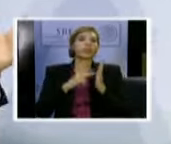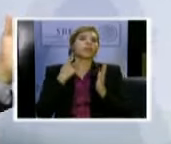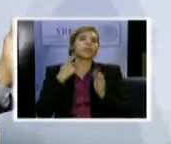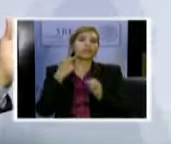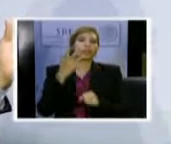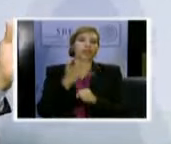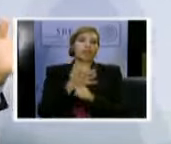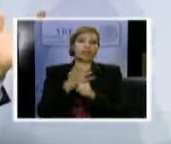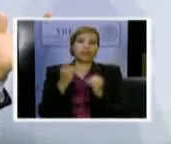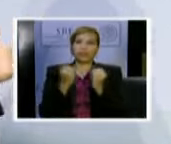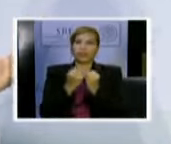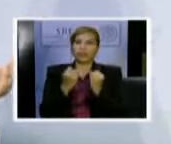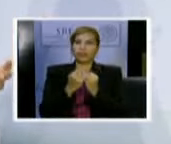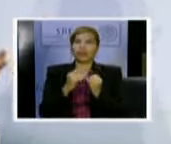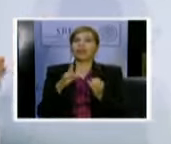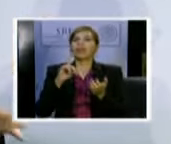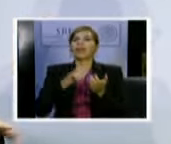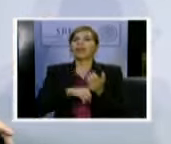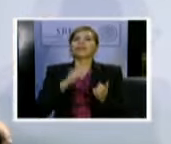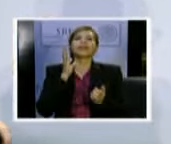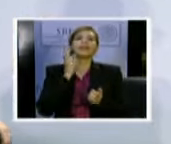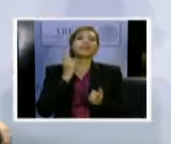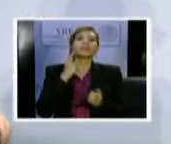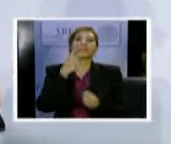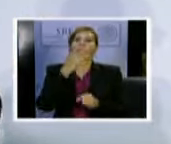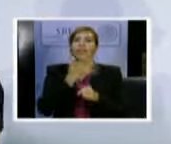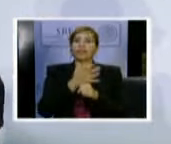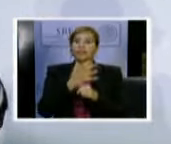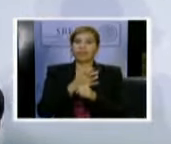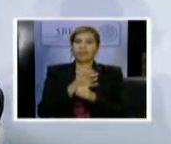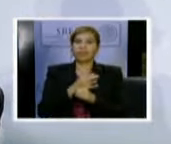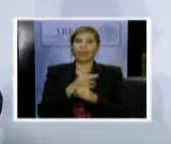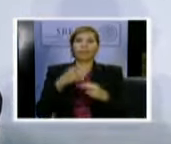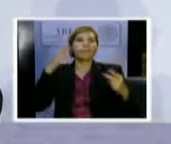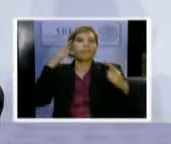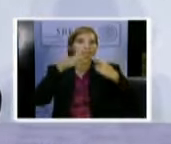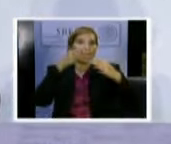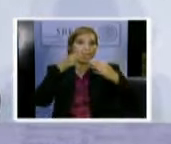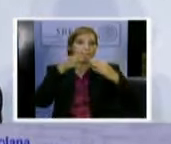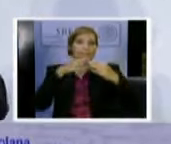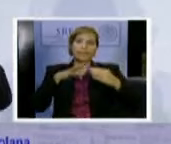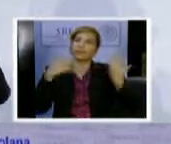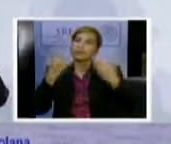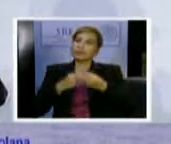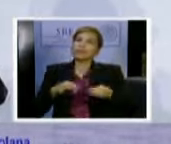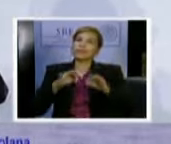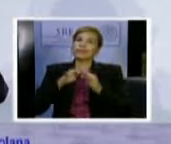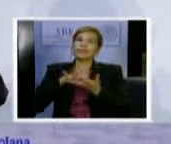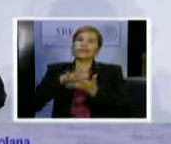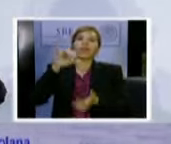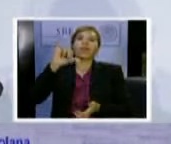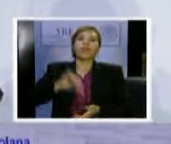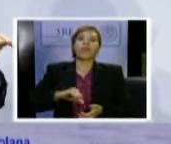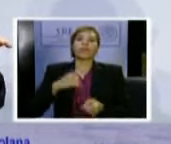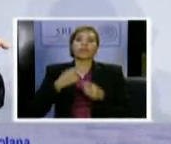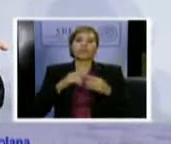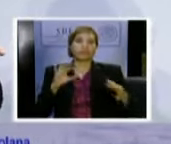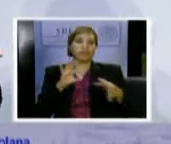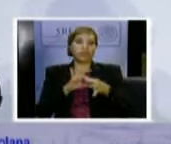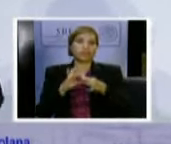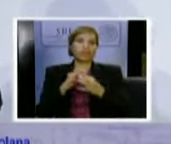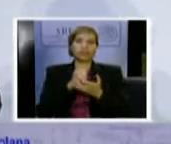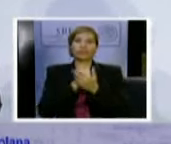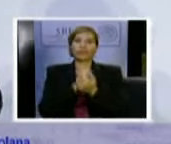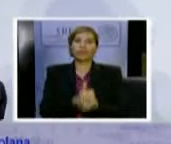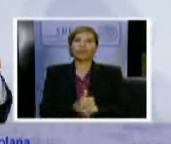Unidos, inclusive en el Congreso de los Estados Unidos. Los retos son mayúsculos, pero hoy esta coyuntura que se